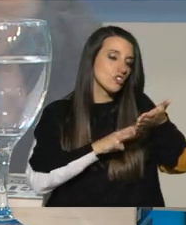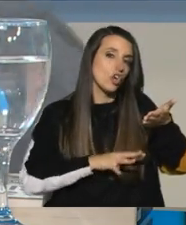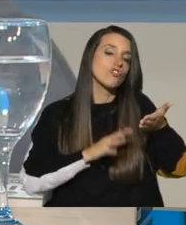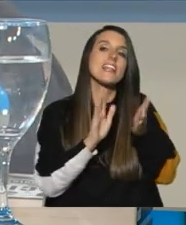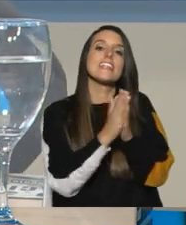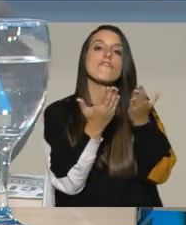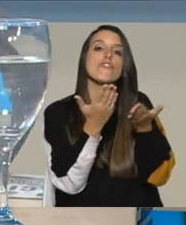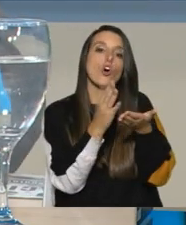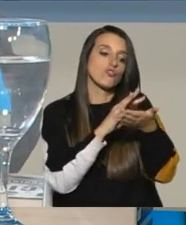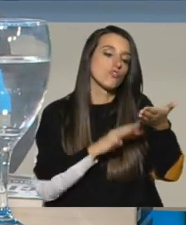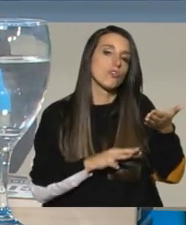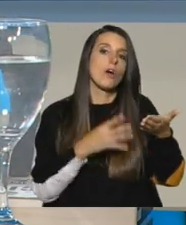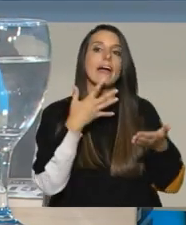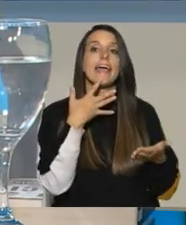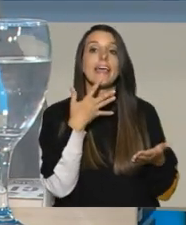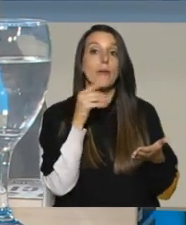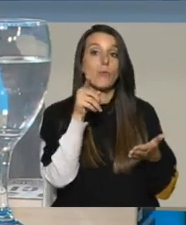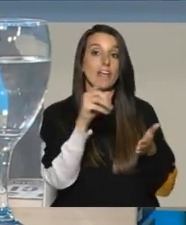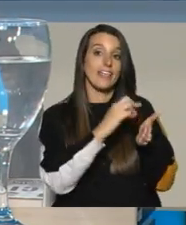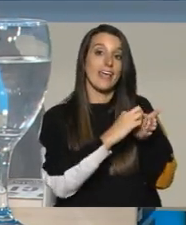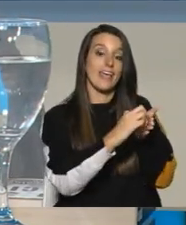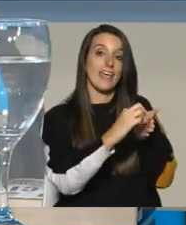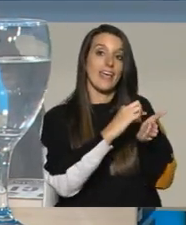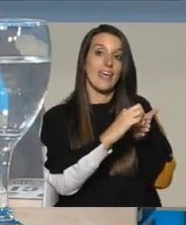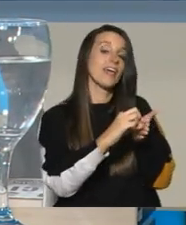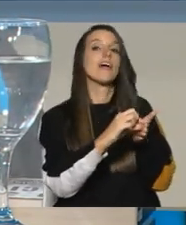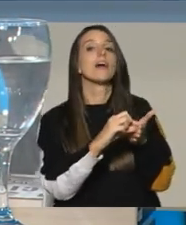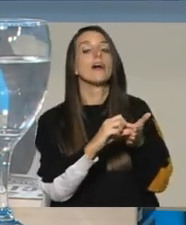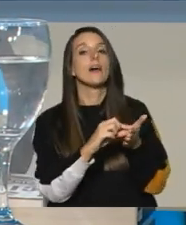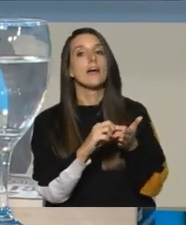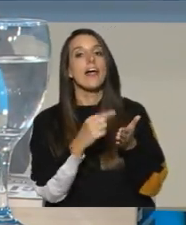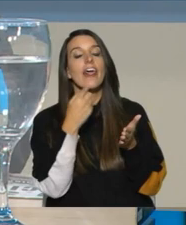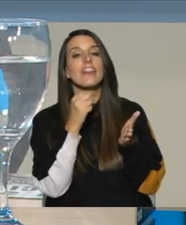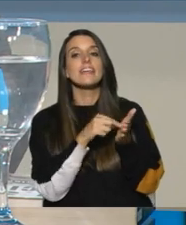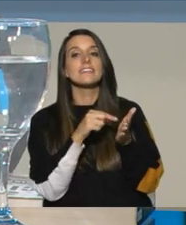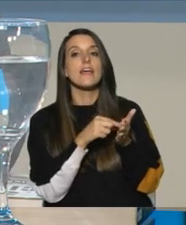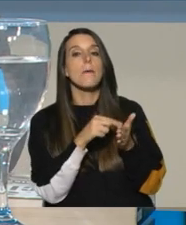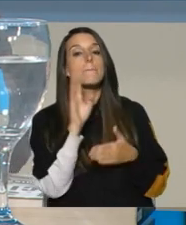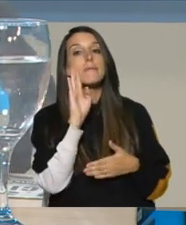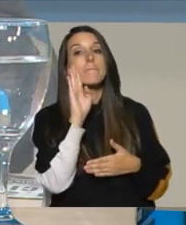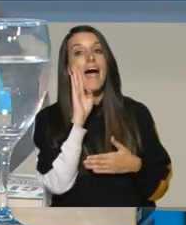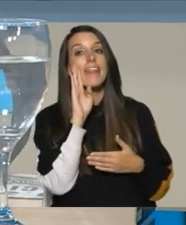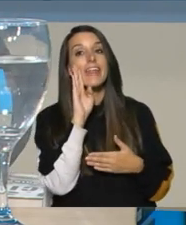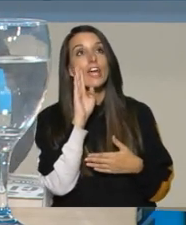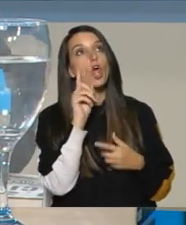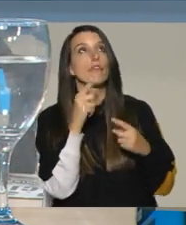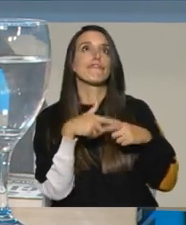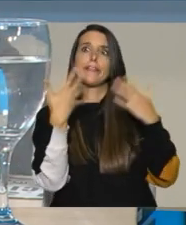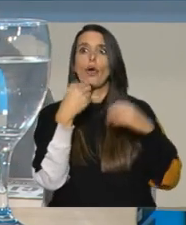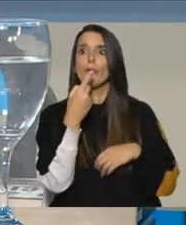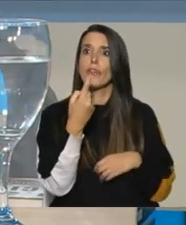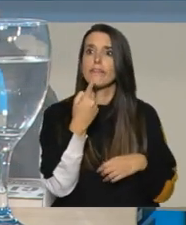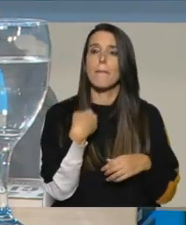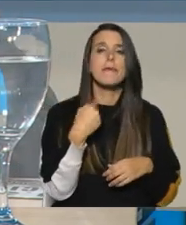libros, como por ejemplo este de un tupamaro, Rolando Sasso, donde dice que mi madre, no digo que festejó, pero